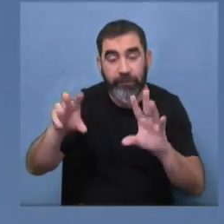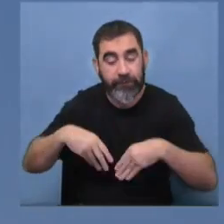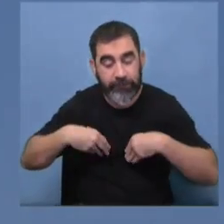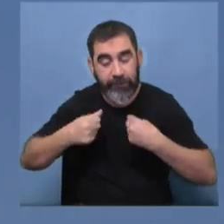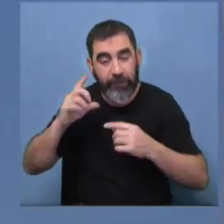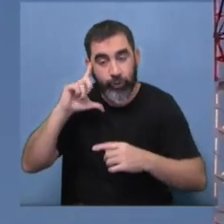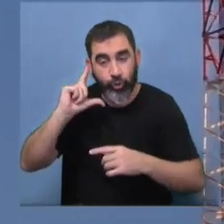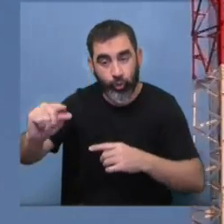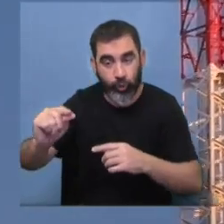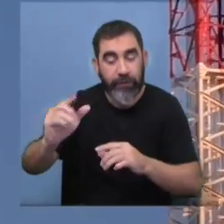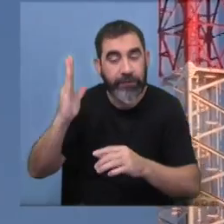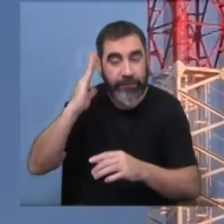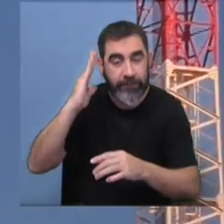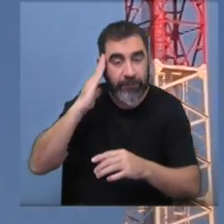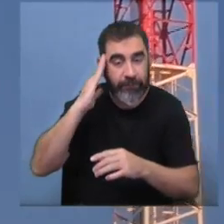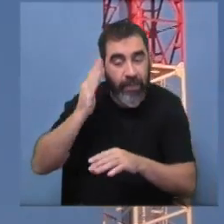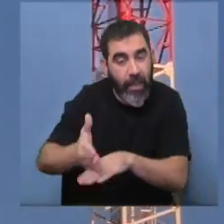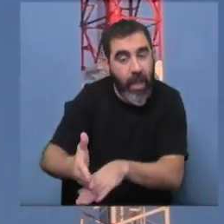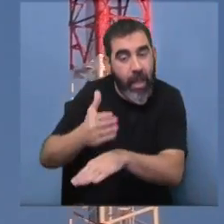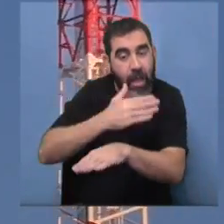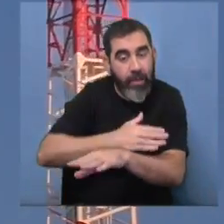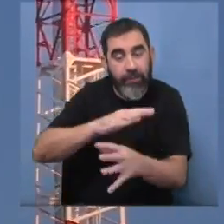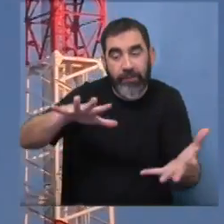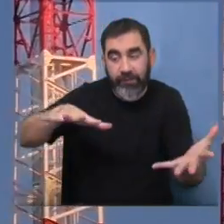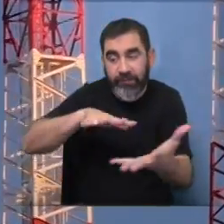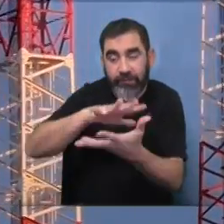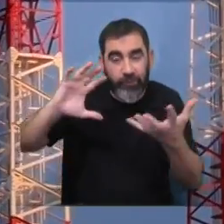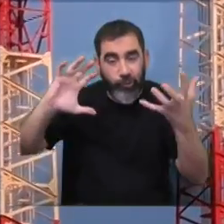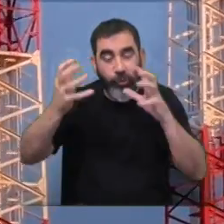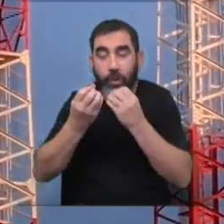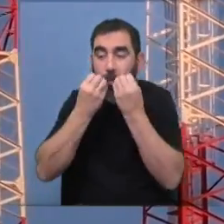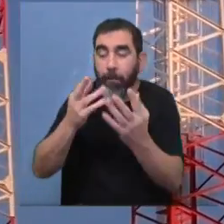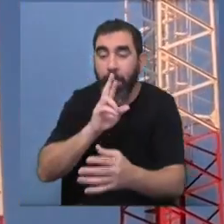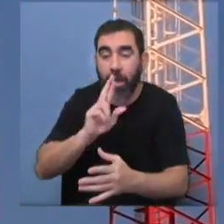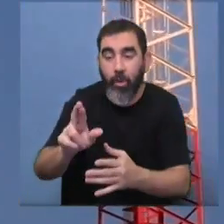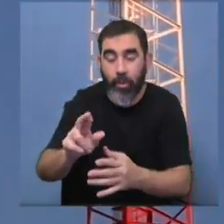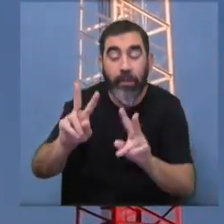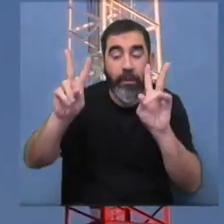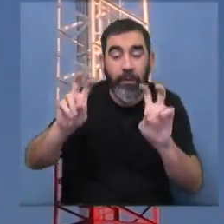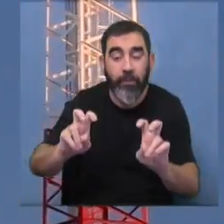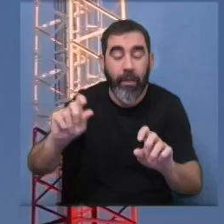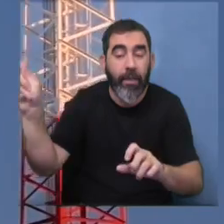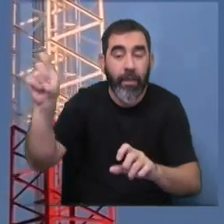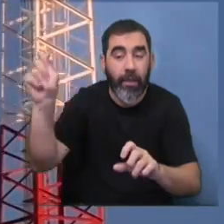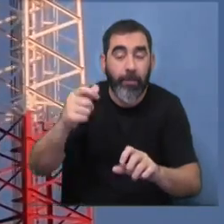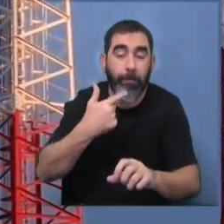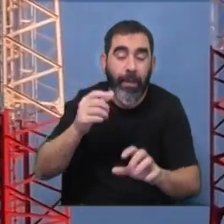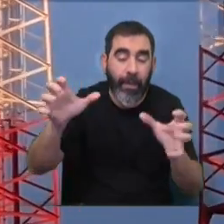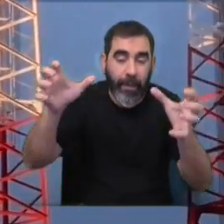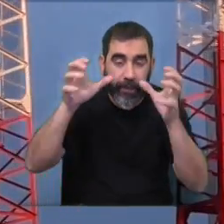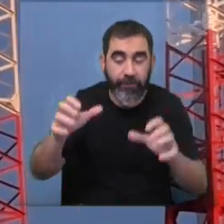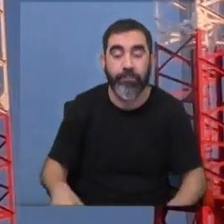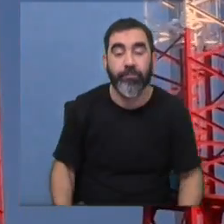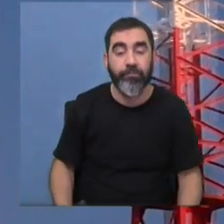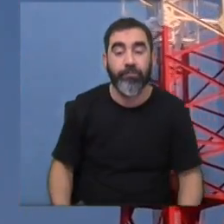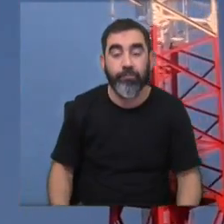remotos permite detectar de manera temprana fenómenos de este tipo y mejorar la respuesta frente a emergencias y riesgos. Como resultado